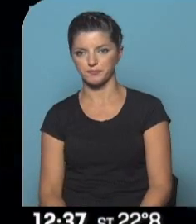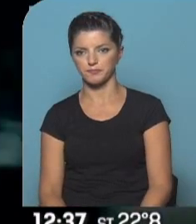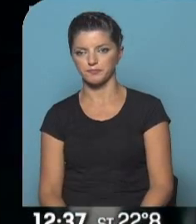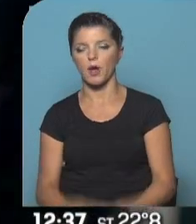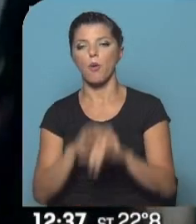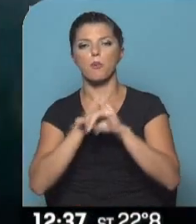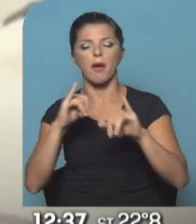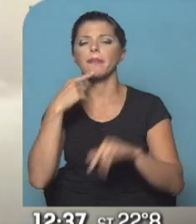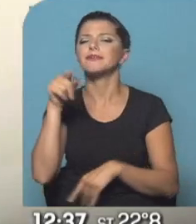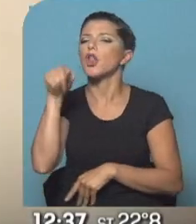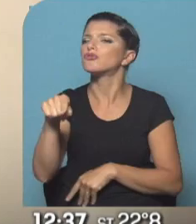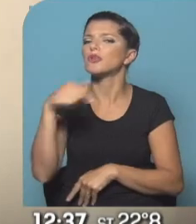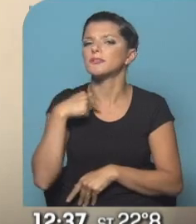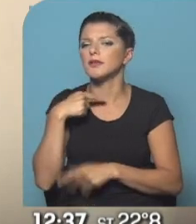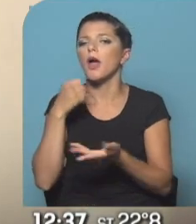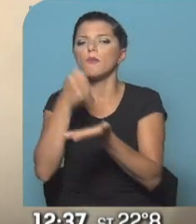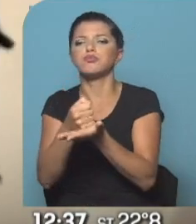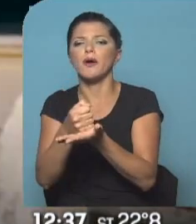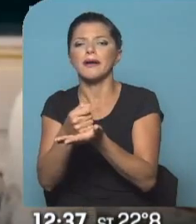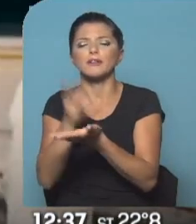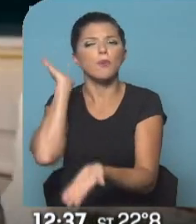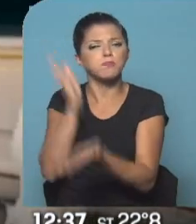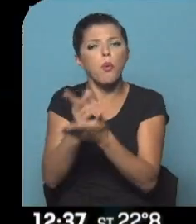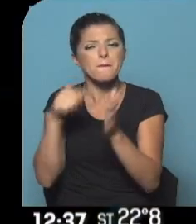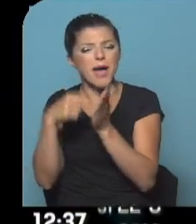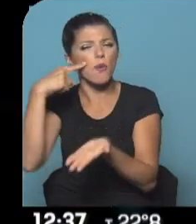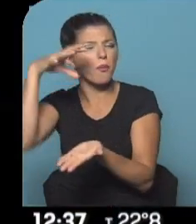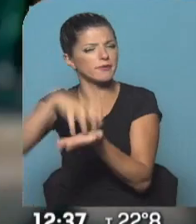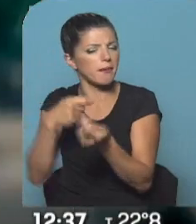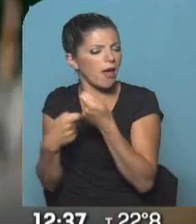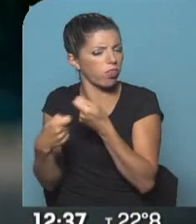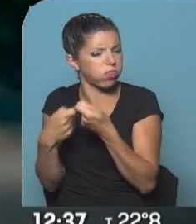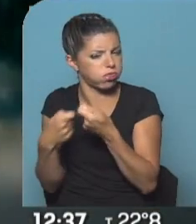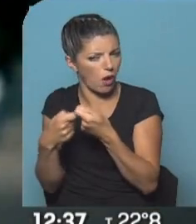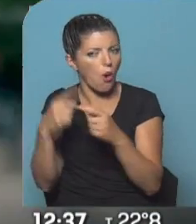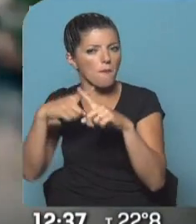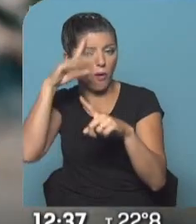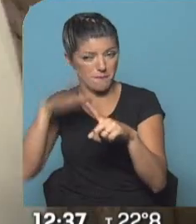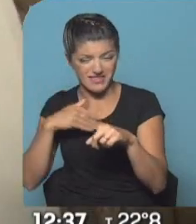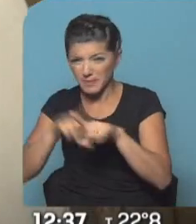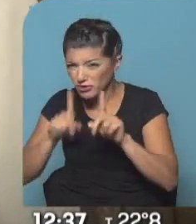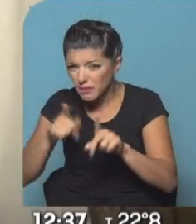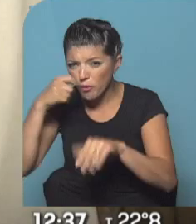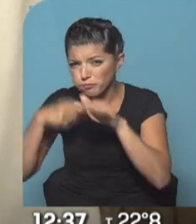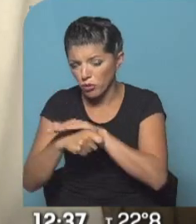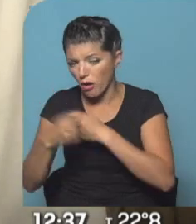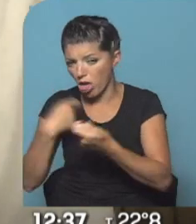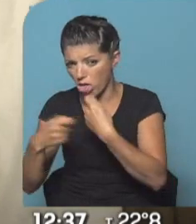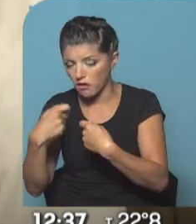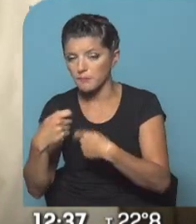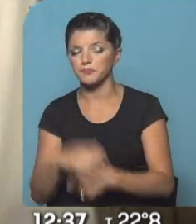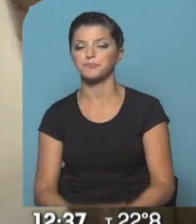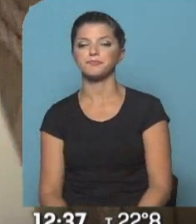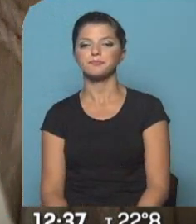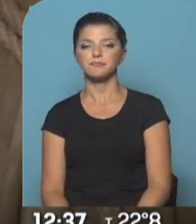por la justicia, reciben sueldos mensuales desde la municipalidad mientras continúan traficando droga. Esto se agrega